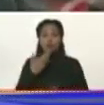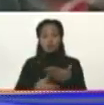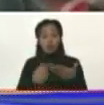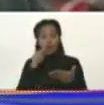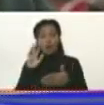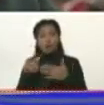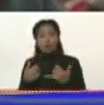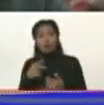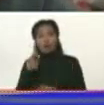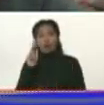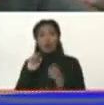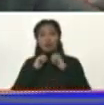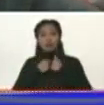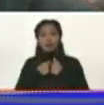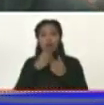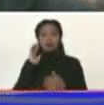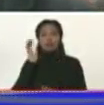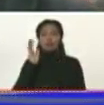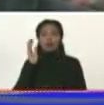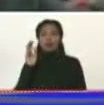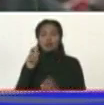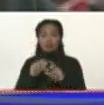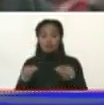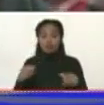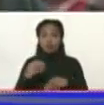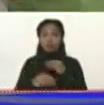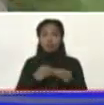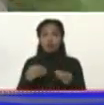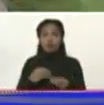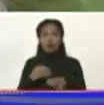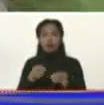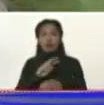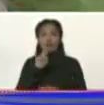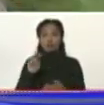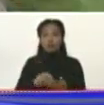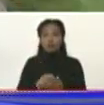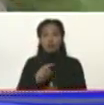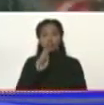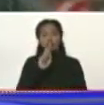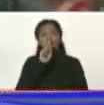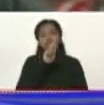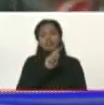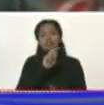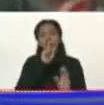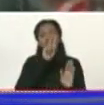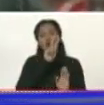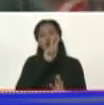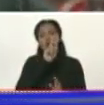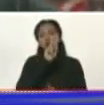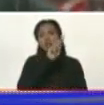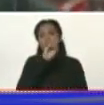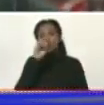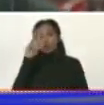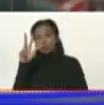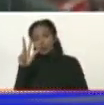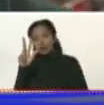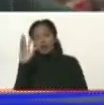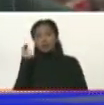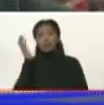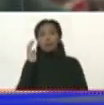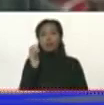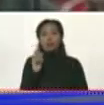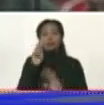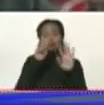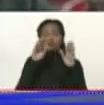ya decía el profe, asambleas territoriales que se hicieron a nivel nacional, 103 asambleas, además de esto,